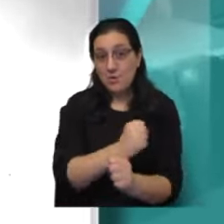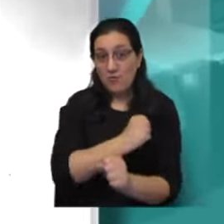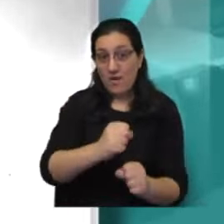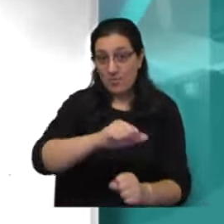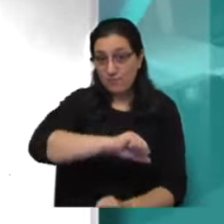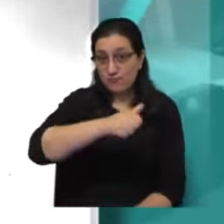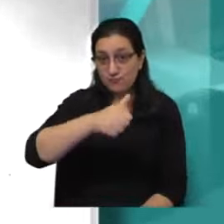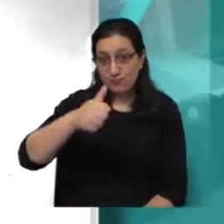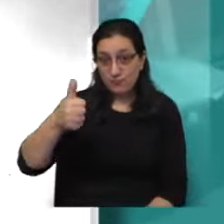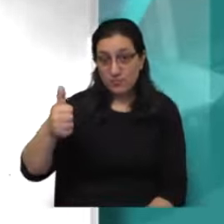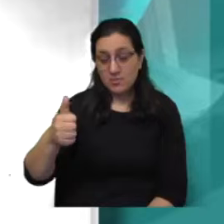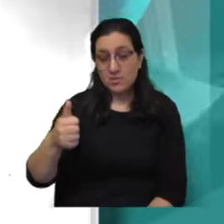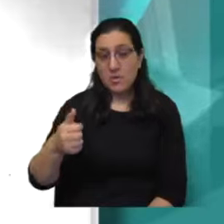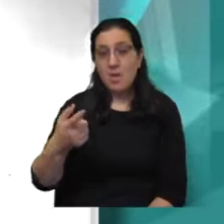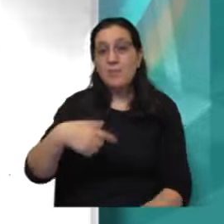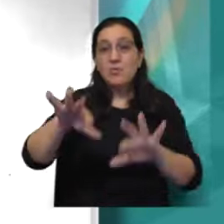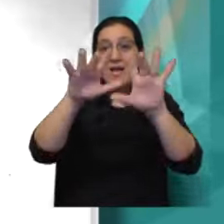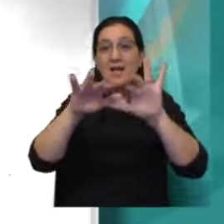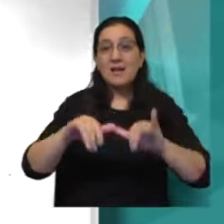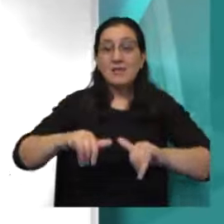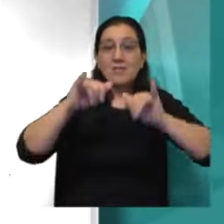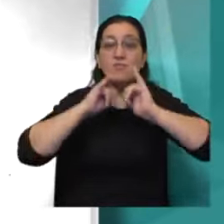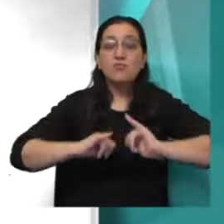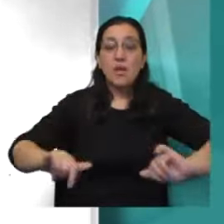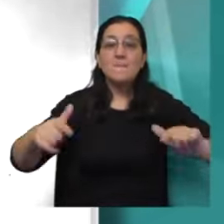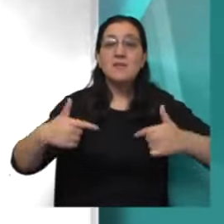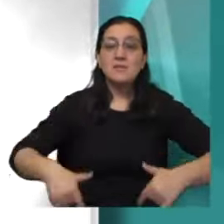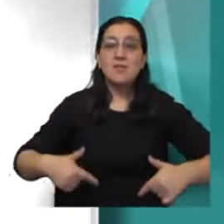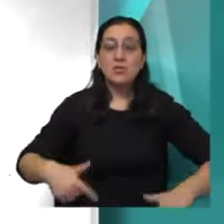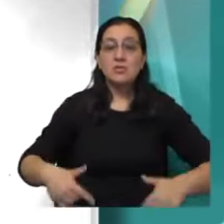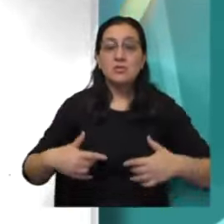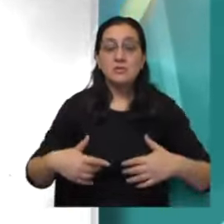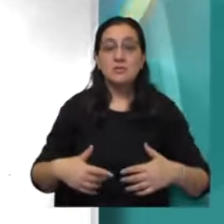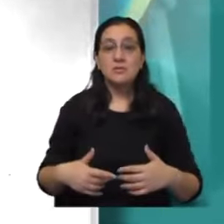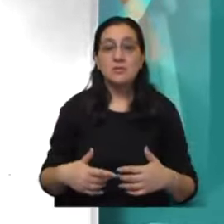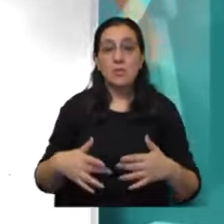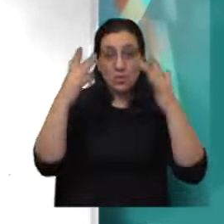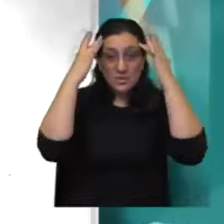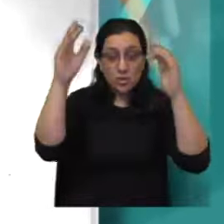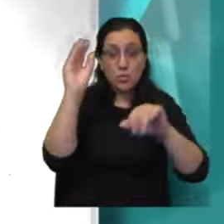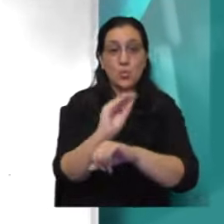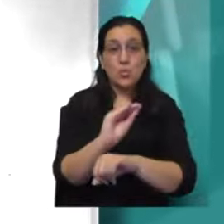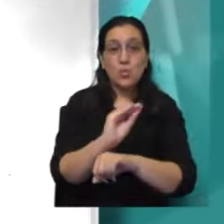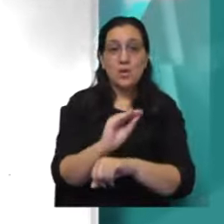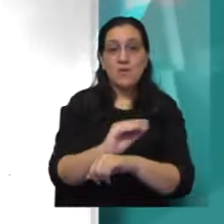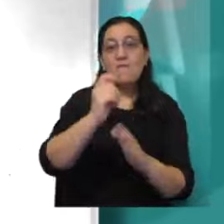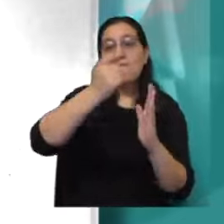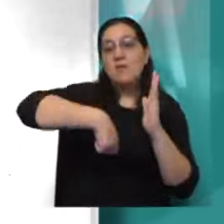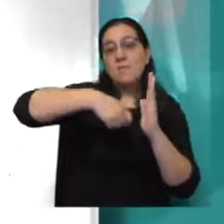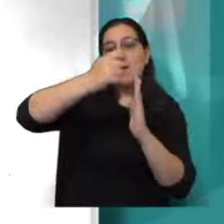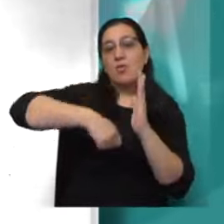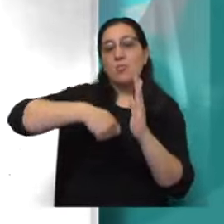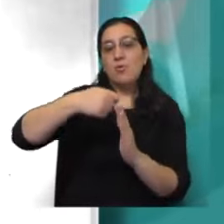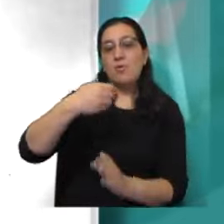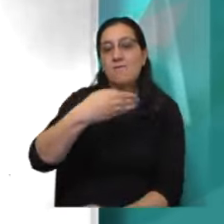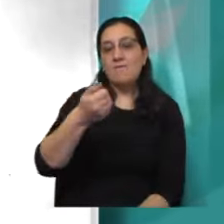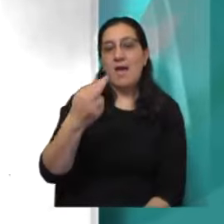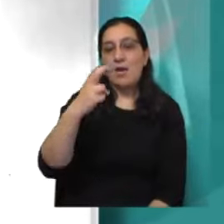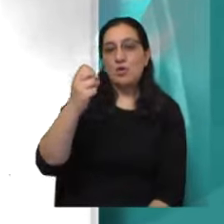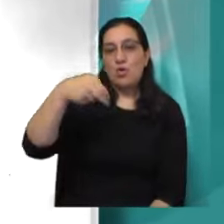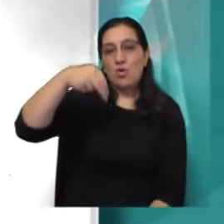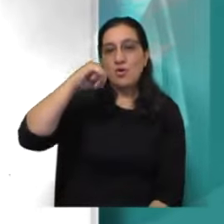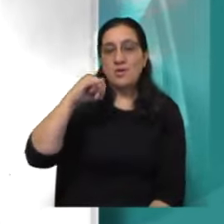difundió el Ministerio de Educación y Cultura, para ser exactos, la Dirección Nacional de Educación, firmada por Gonzalo Baroni, de quien hablamos ayer, el